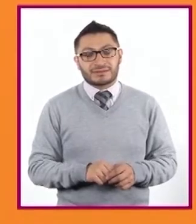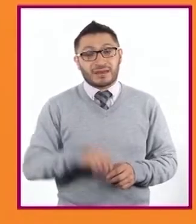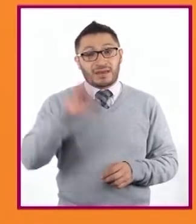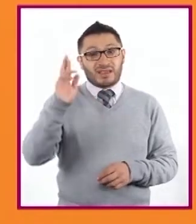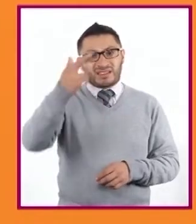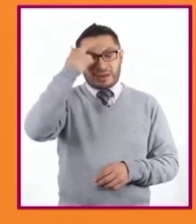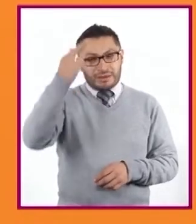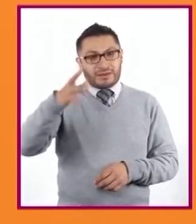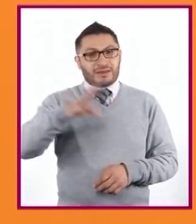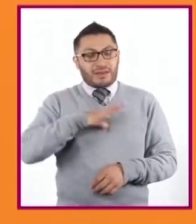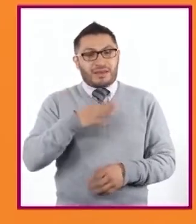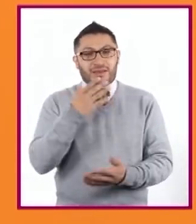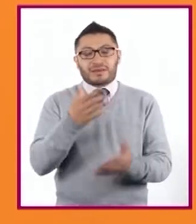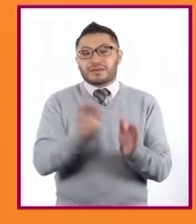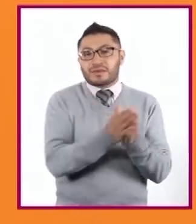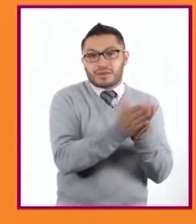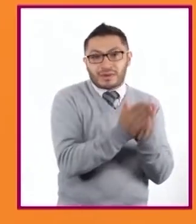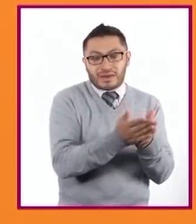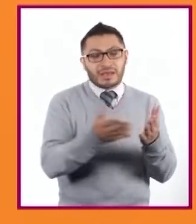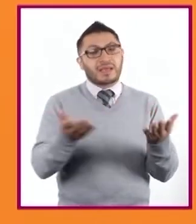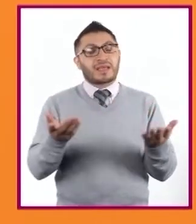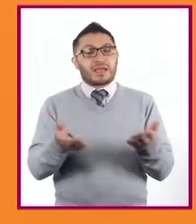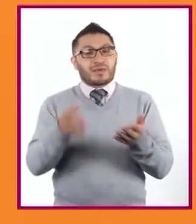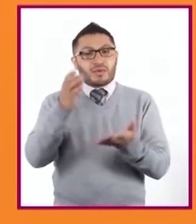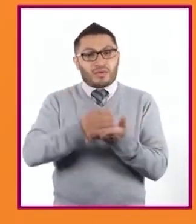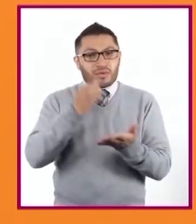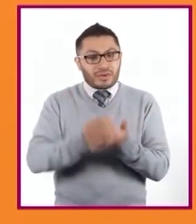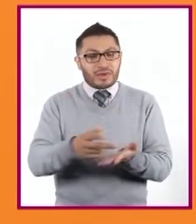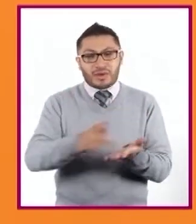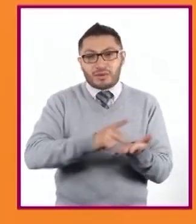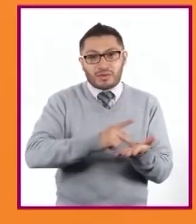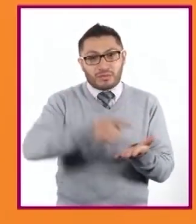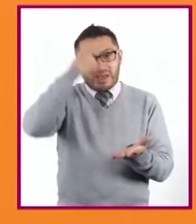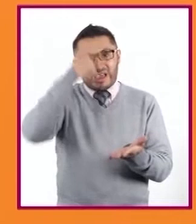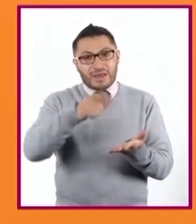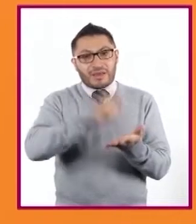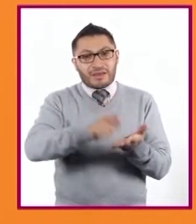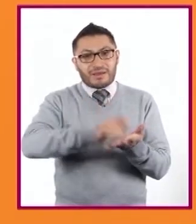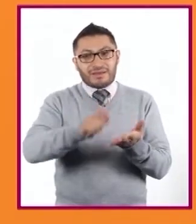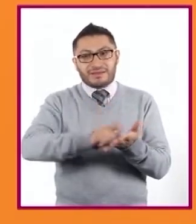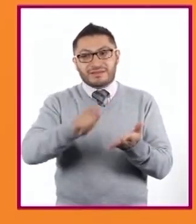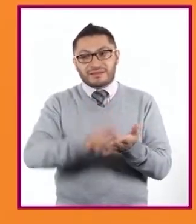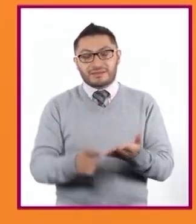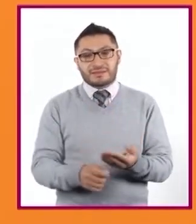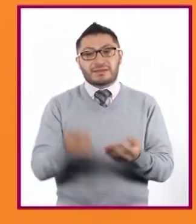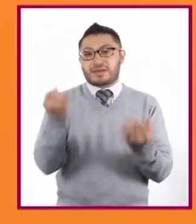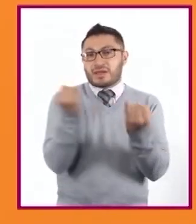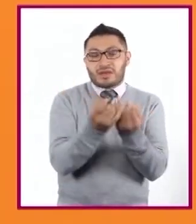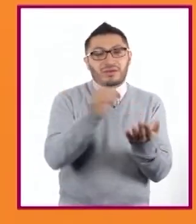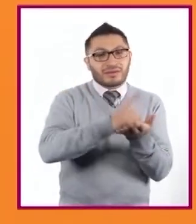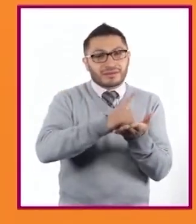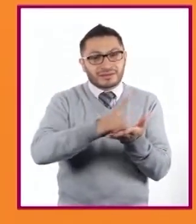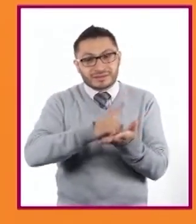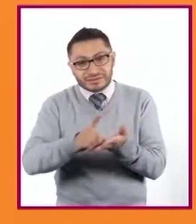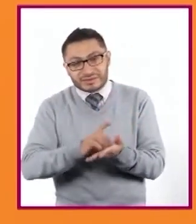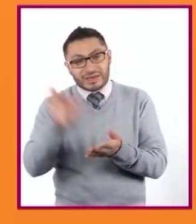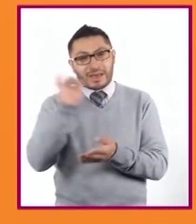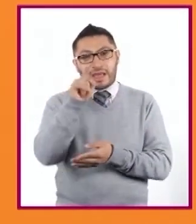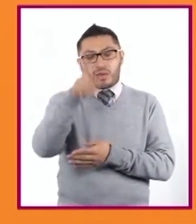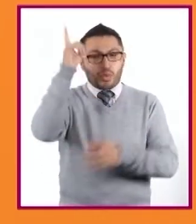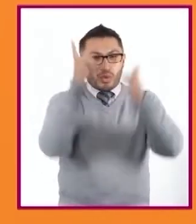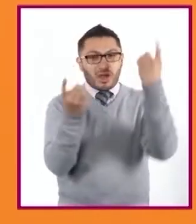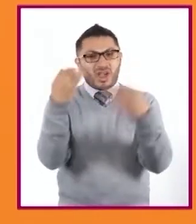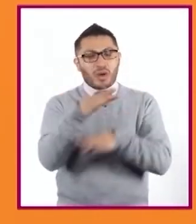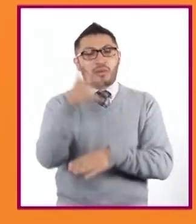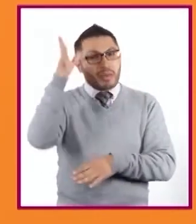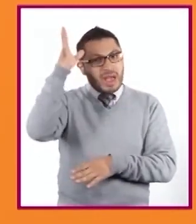Recuerden tener a la mano su libro de texto, cuaderno y bolígrafo para hacer anotaciones, así como un diccionario por si tienen duda acerca de algún